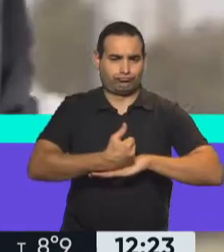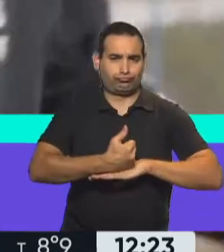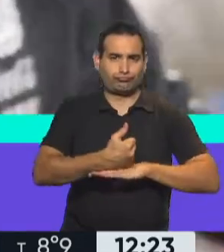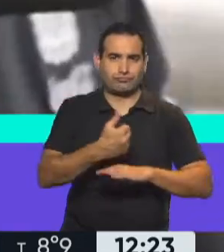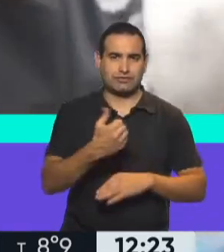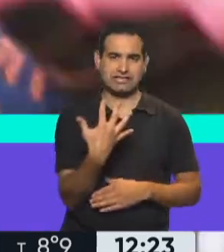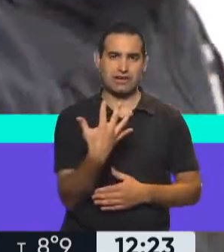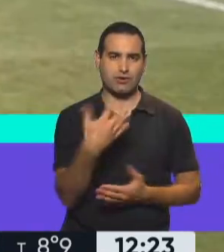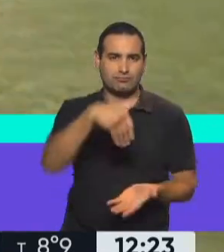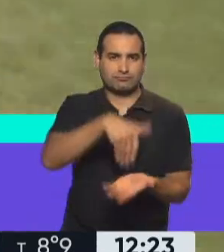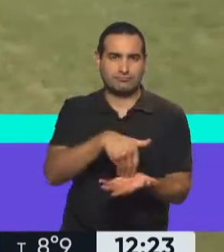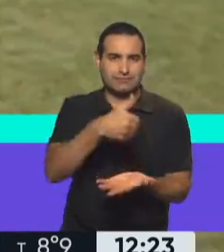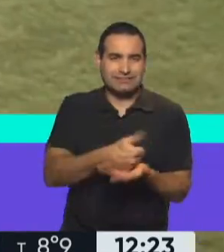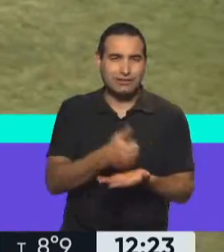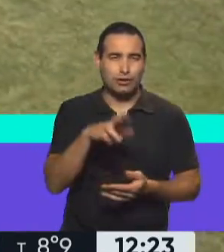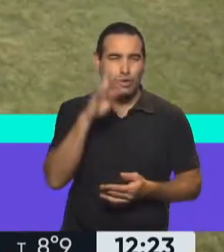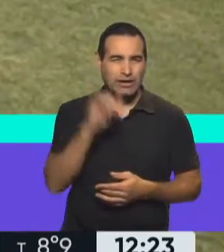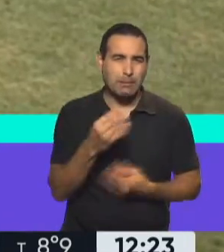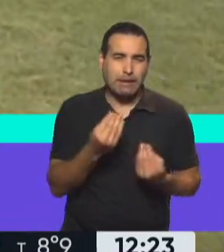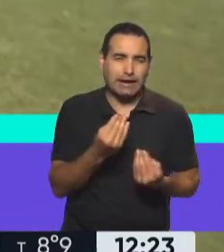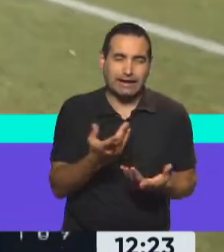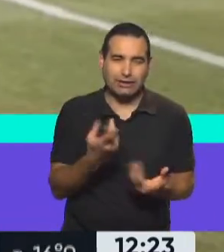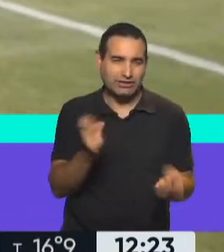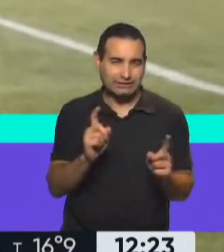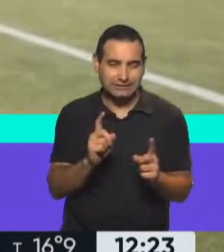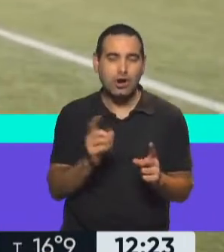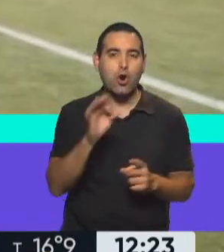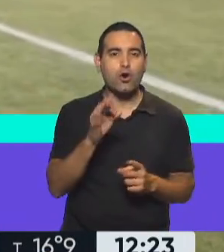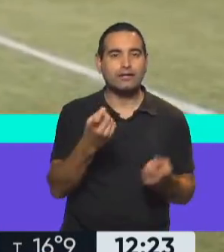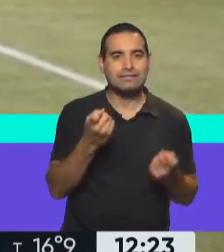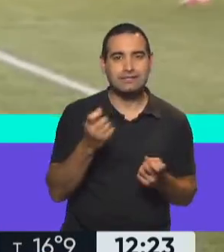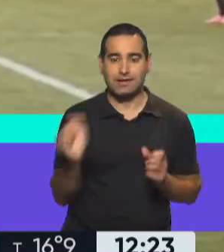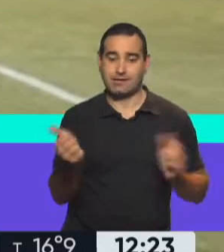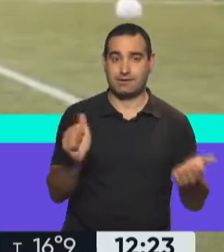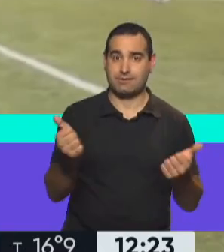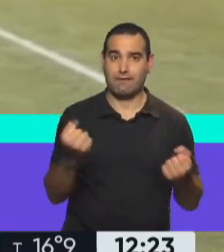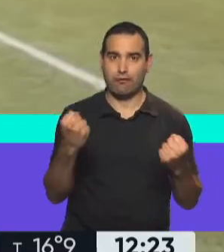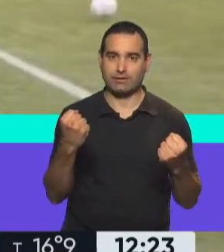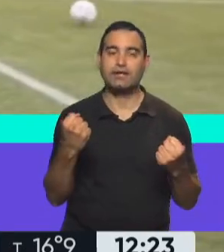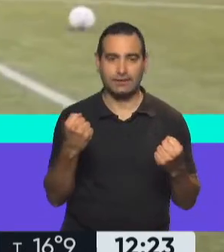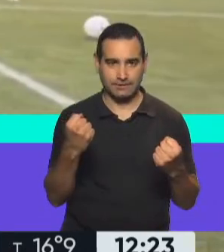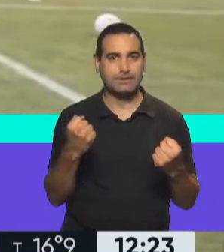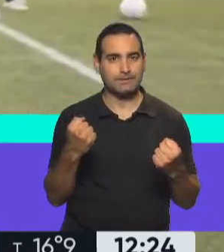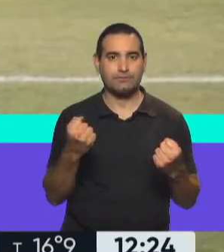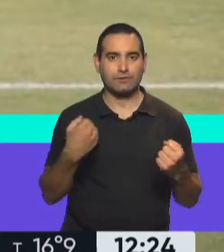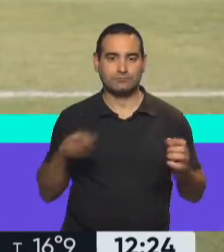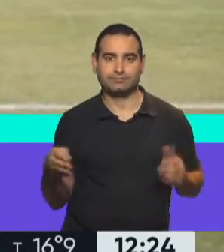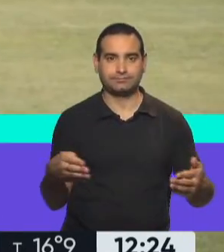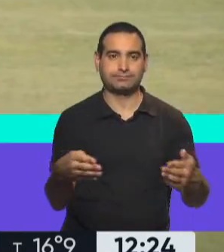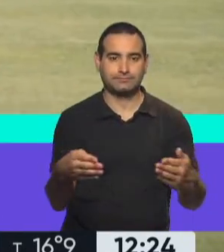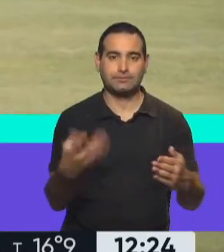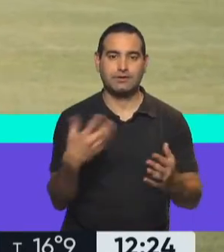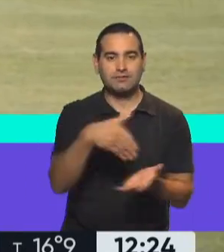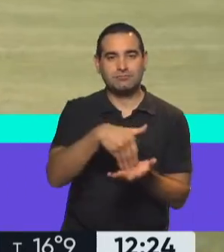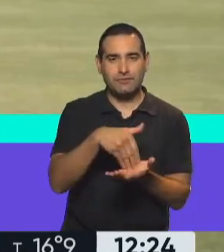5 como Guido Rodríguez? O por ahí, necesitas reforzar lo que son los laterales y darle más volumen de juego por el medio a